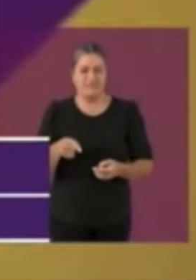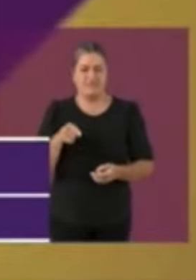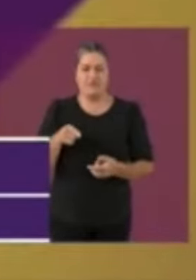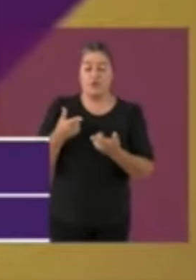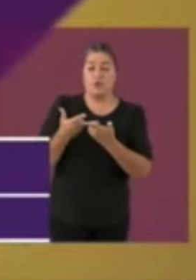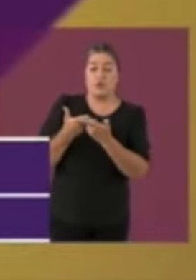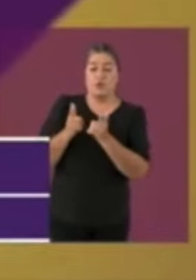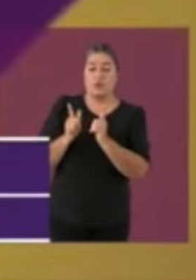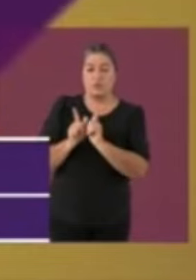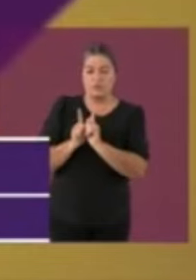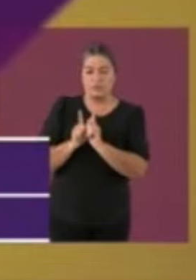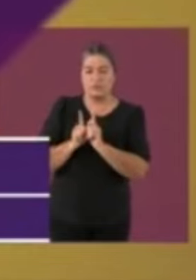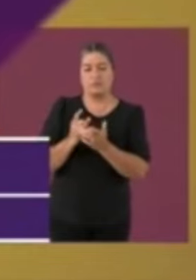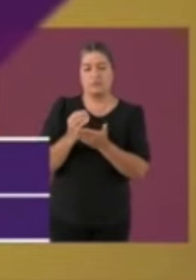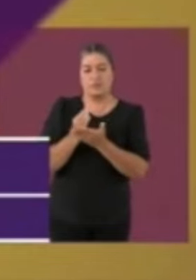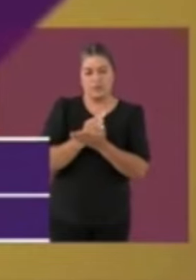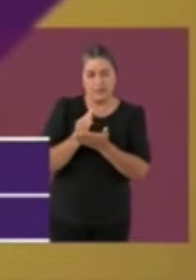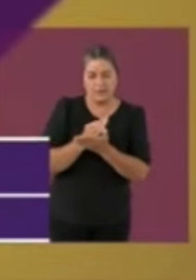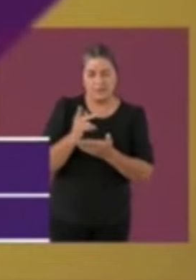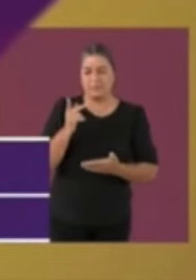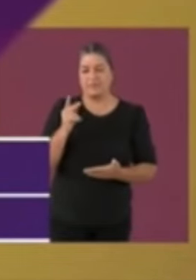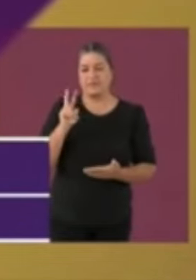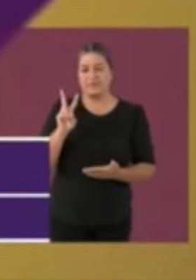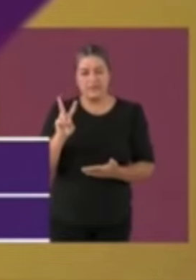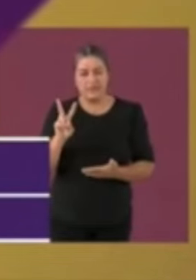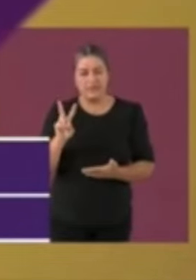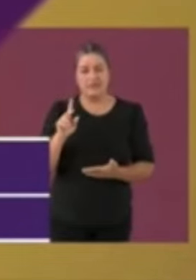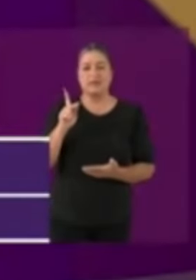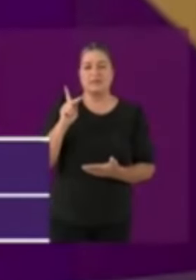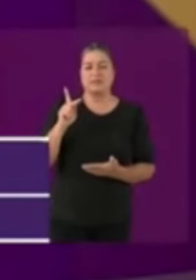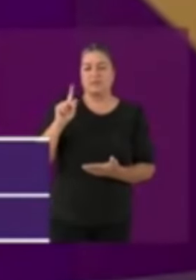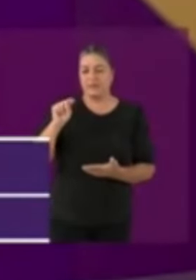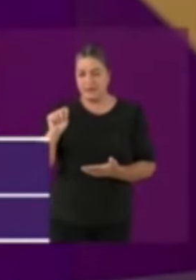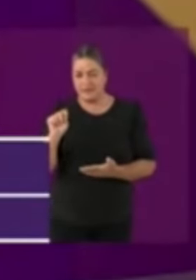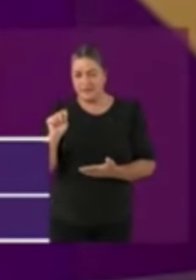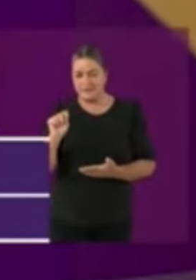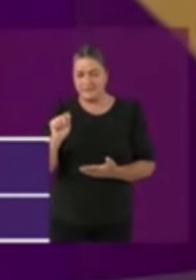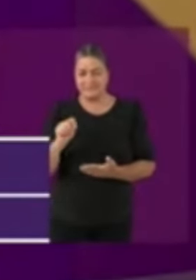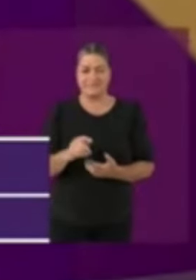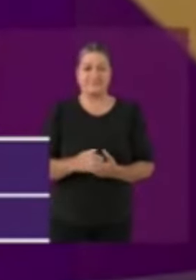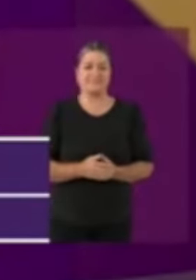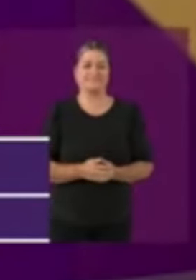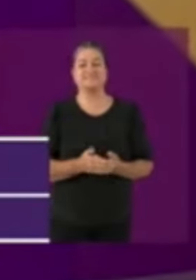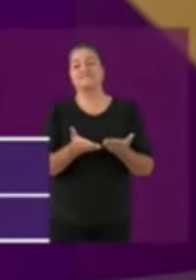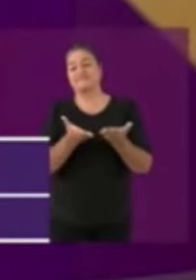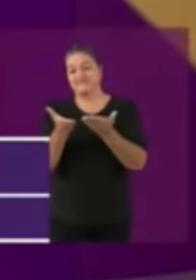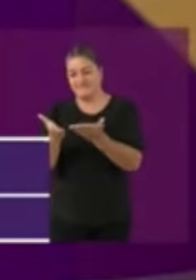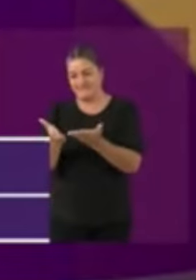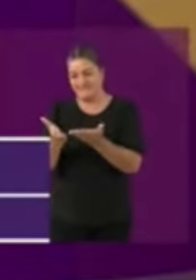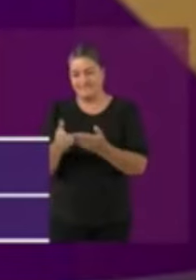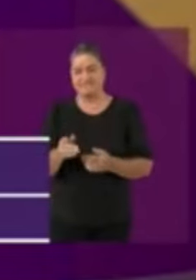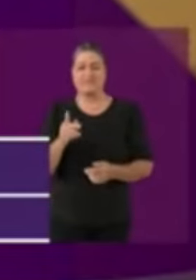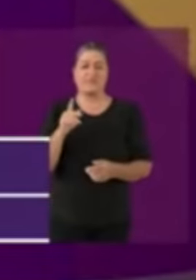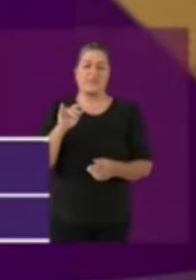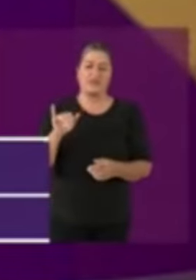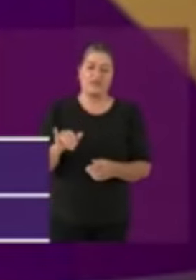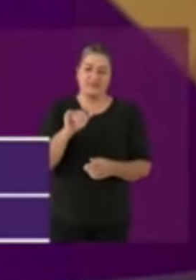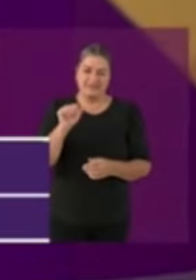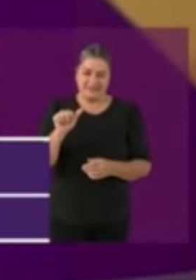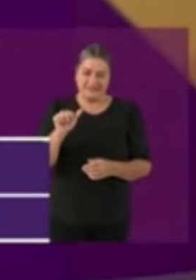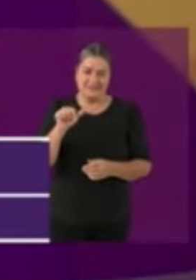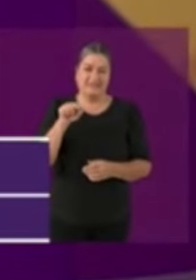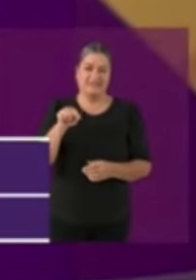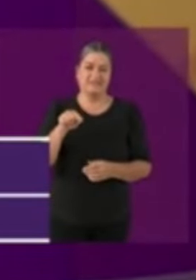estuvo dirigido fundamentalmente a atacar a su gobierno bueno decirle al presidente que siendo